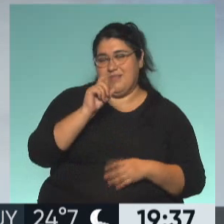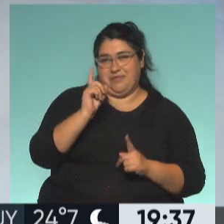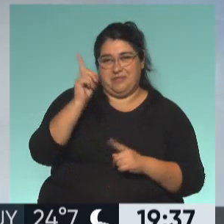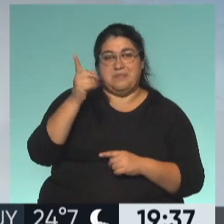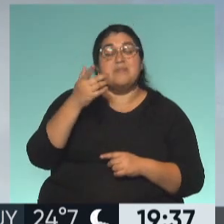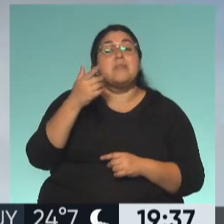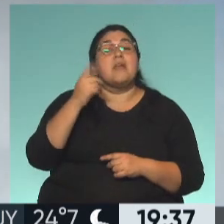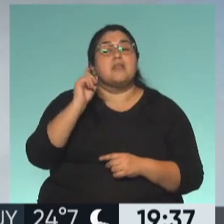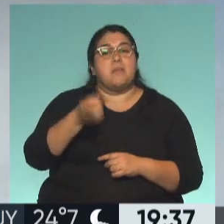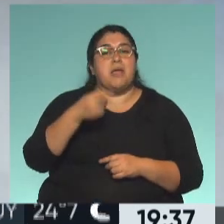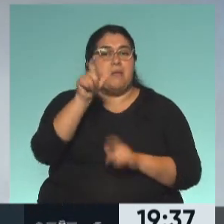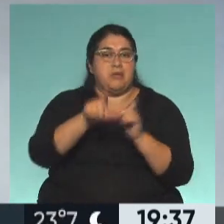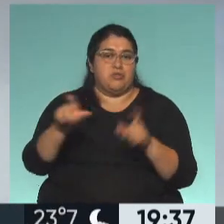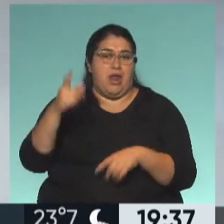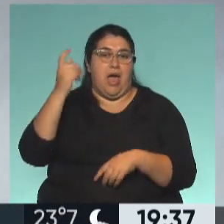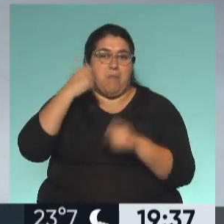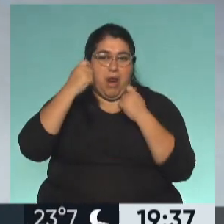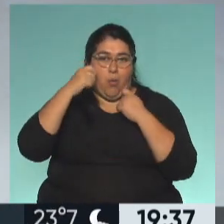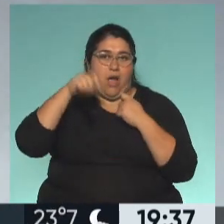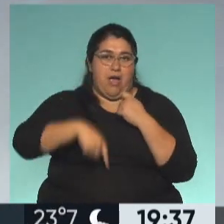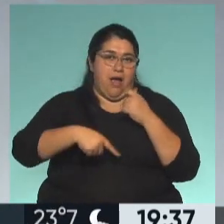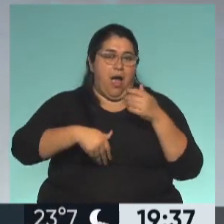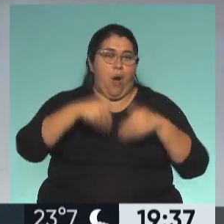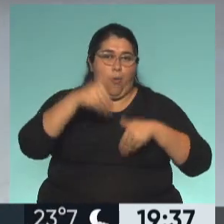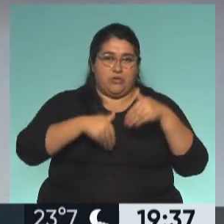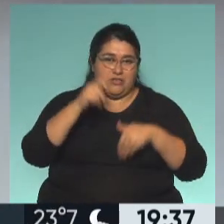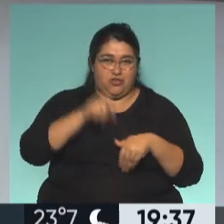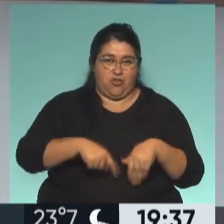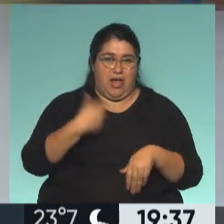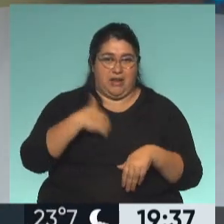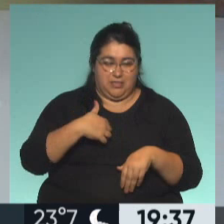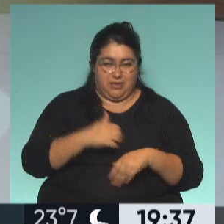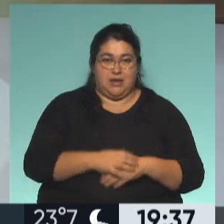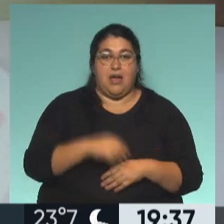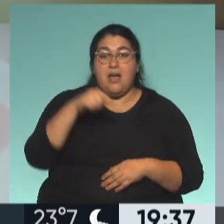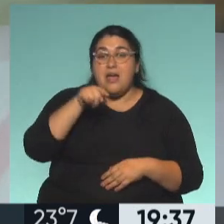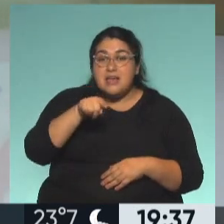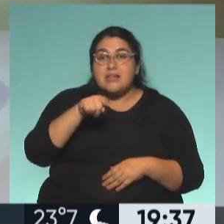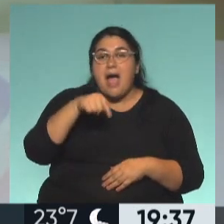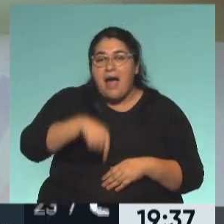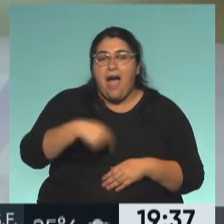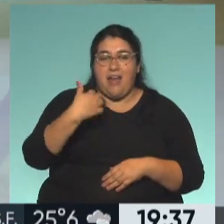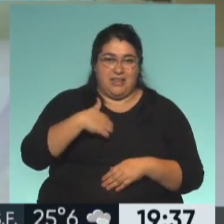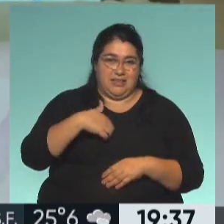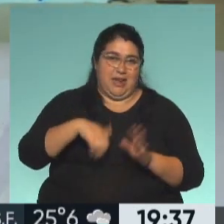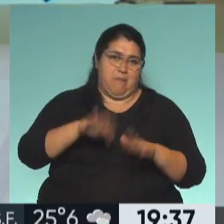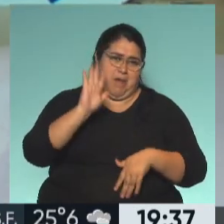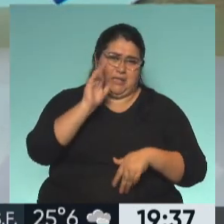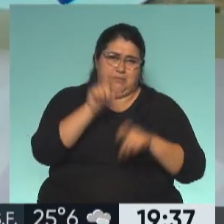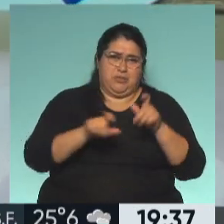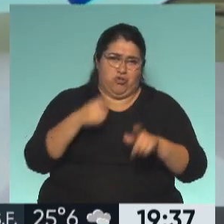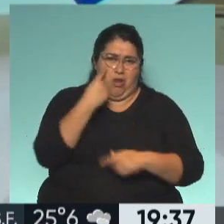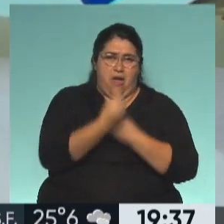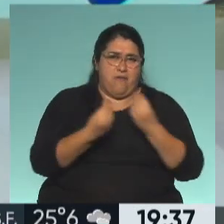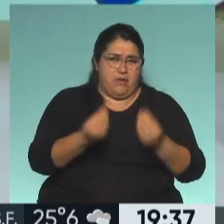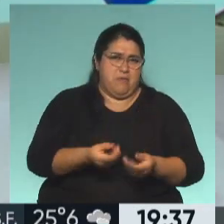también muchísimos paraguayos, por supuesto, votaron en la República Argentina. Es el país donde más ciudadanos paraguayos están